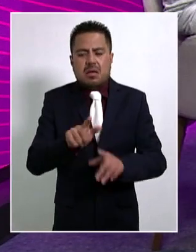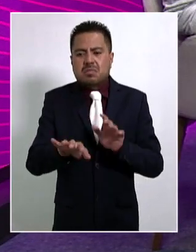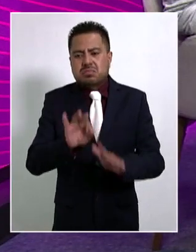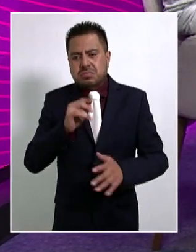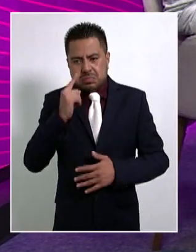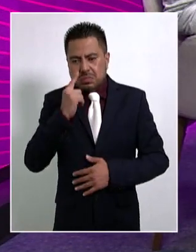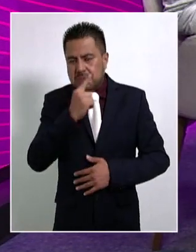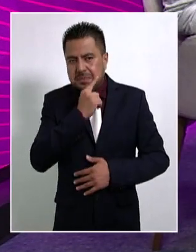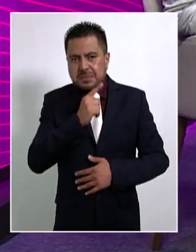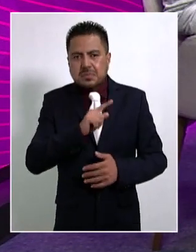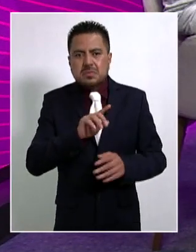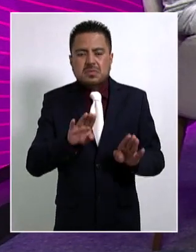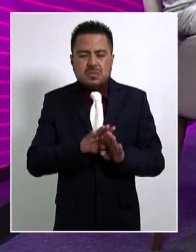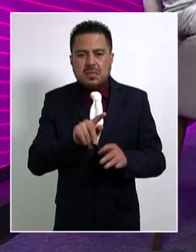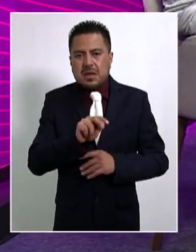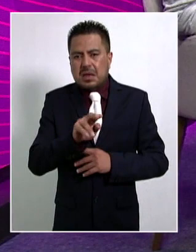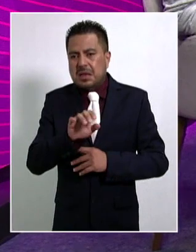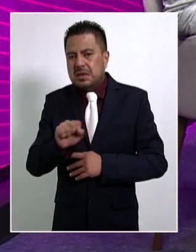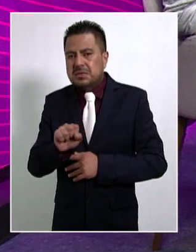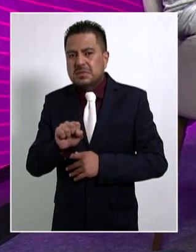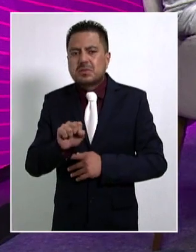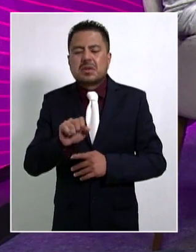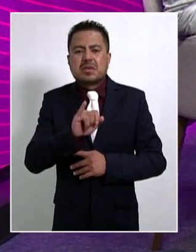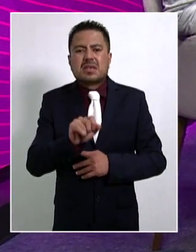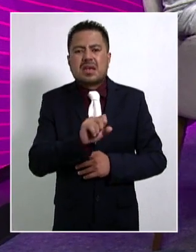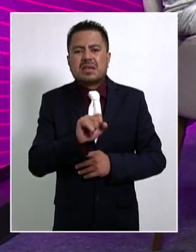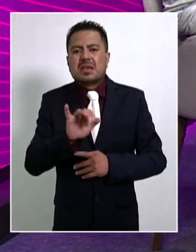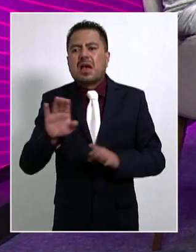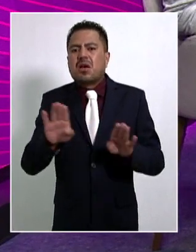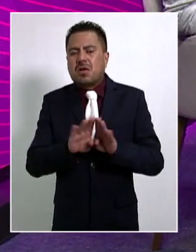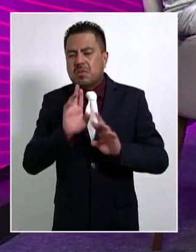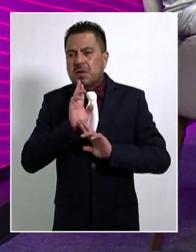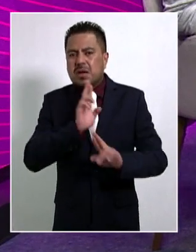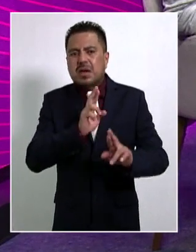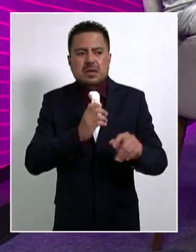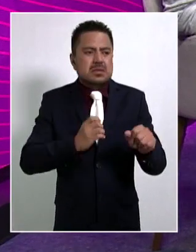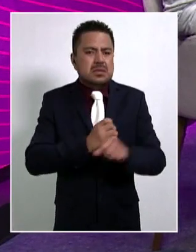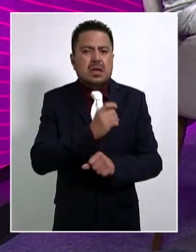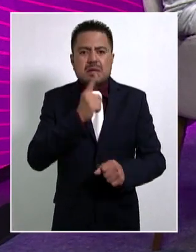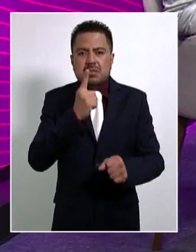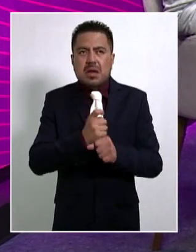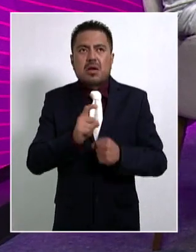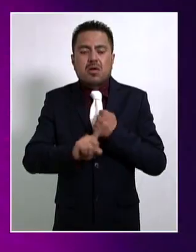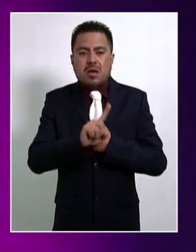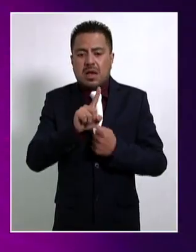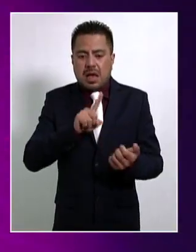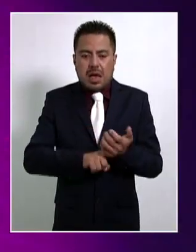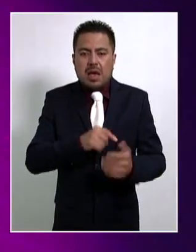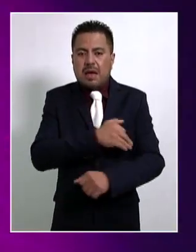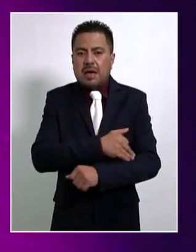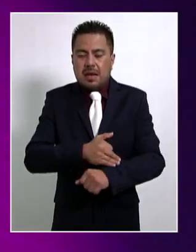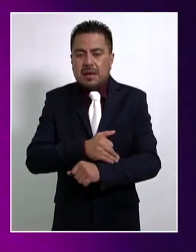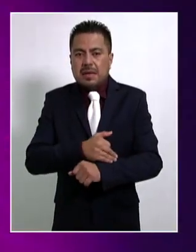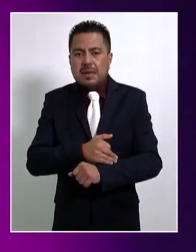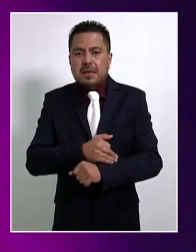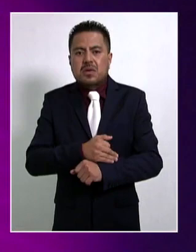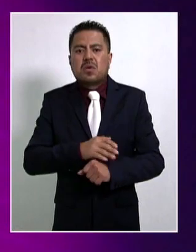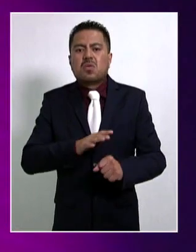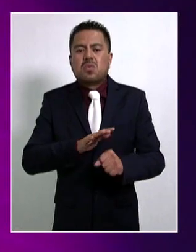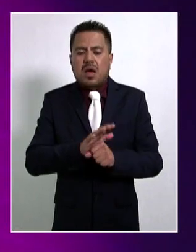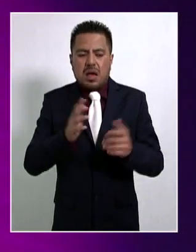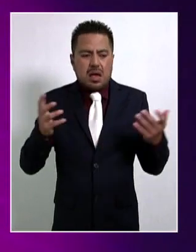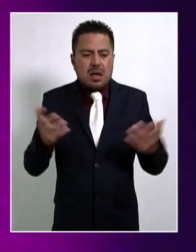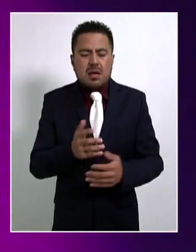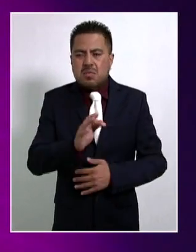elegida. Jessica, ¿cómo debe responder el Estado? O sea, si el primer problema es en la familia, ¿qué puede